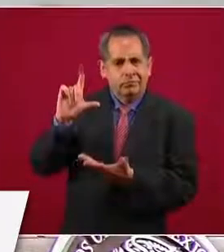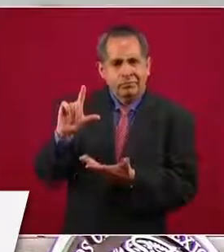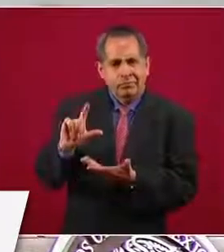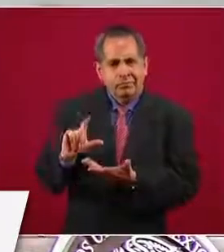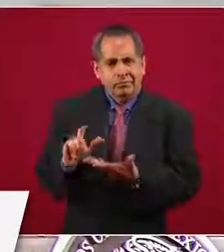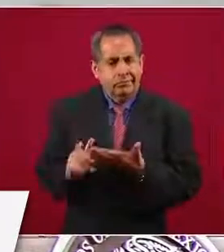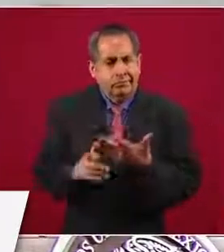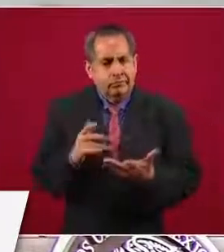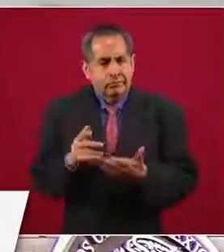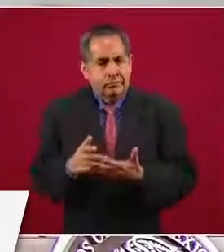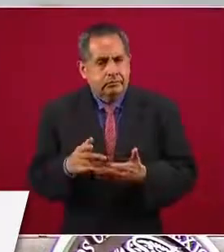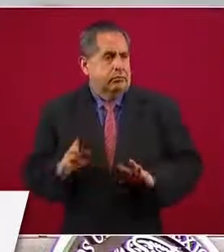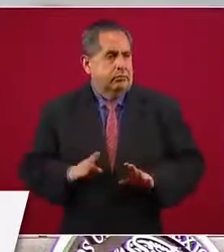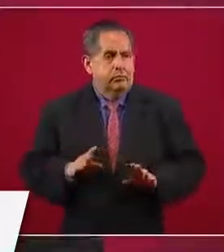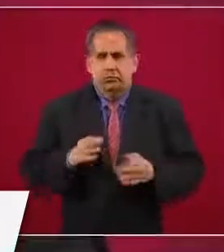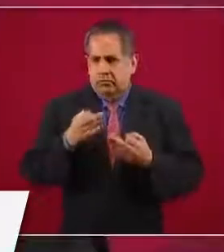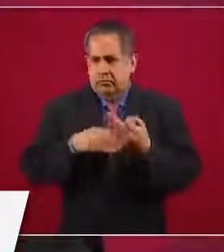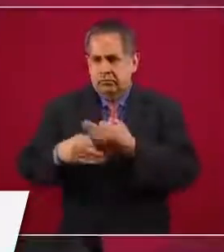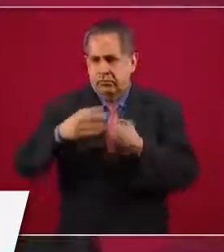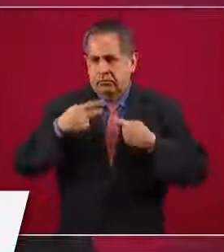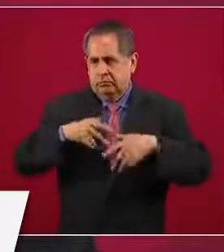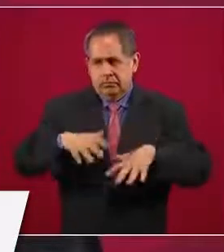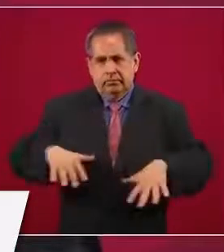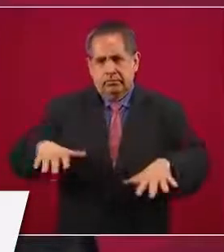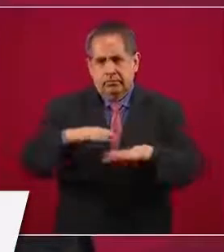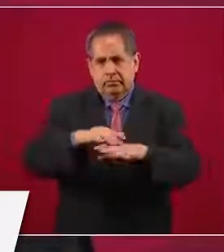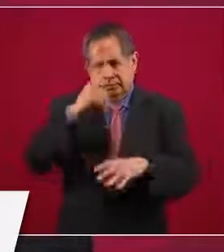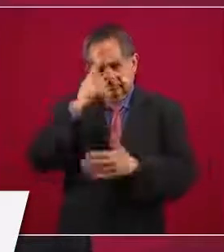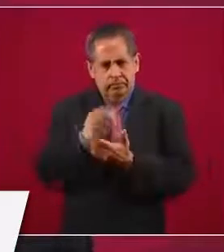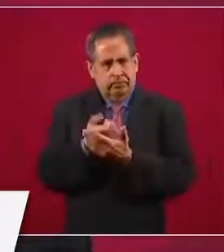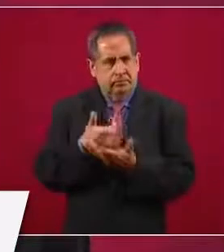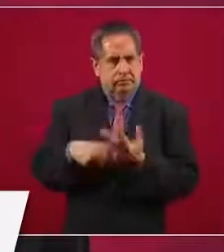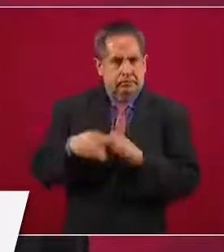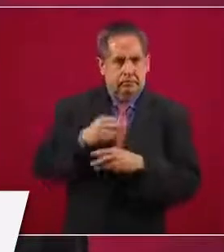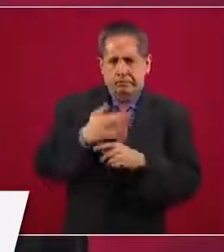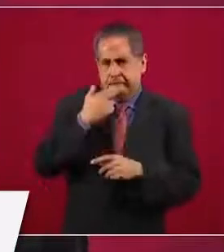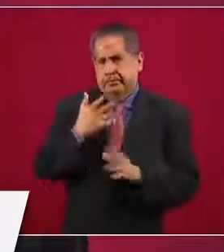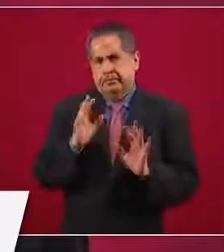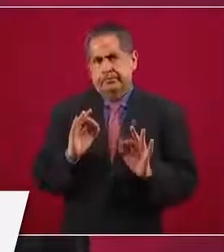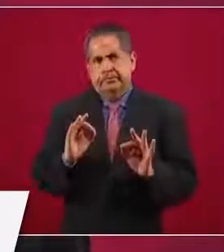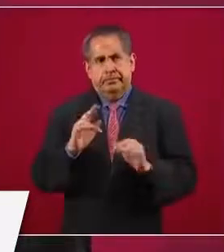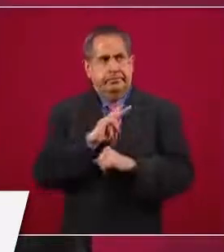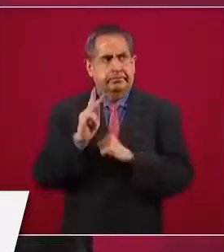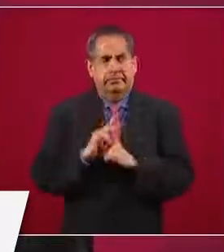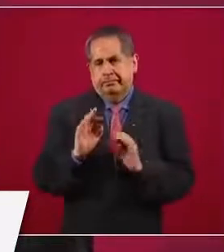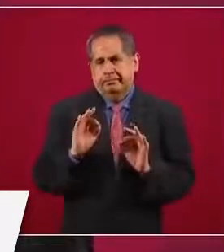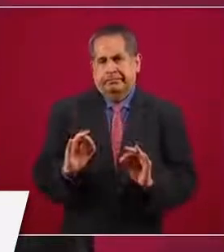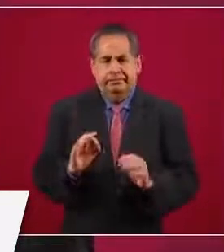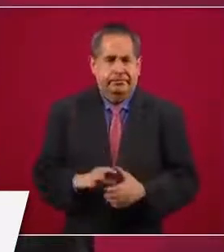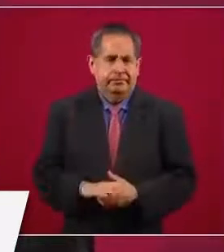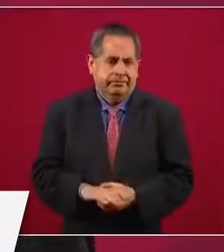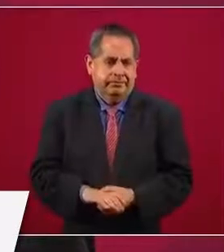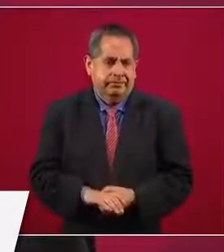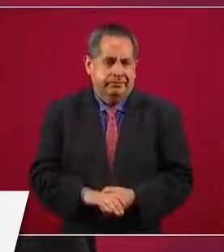y eso en beneficio de todos y en beneficio desde luego de la economía del país